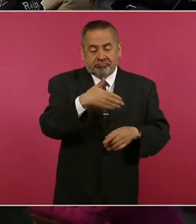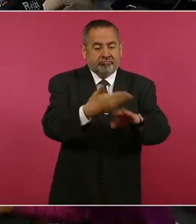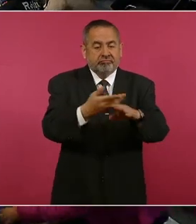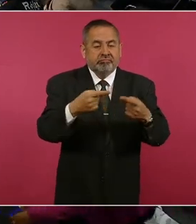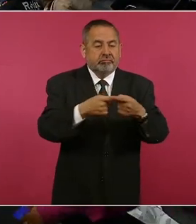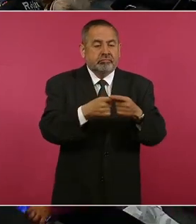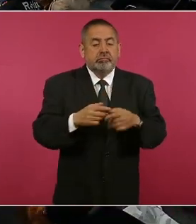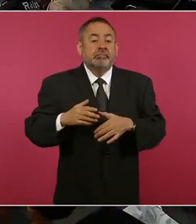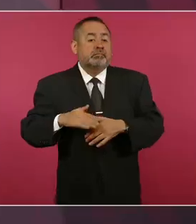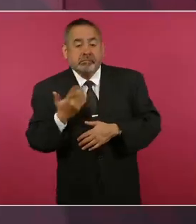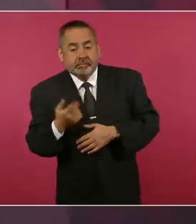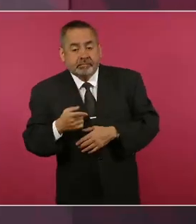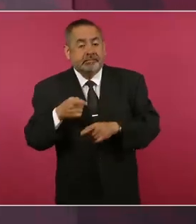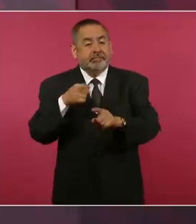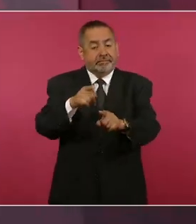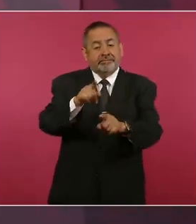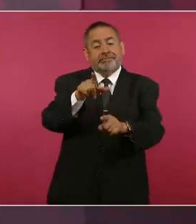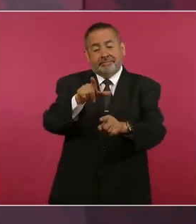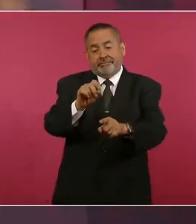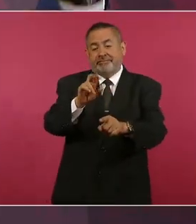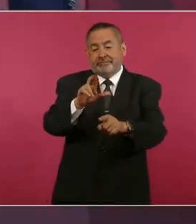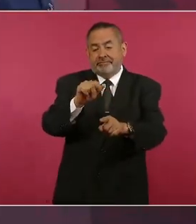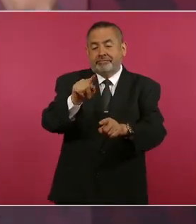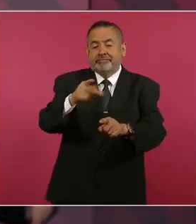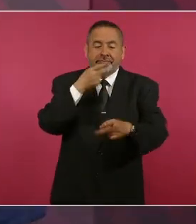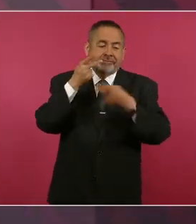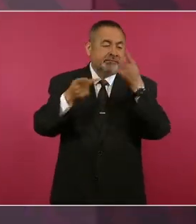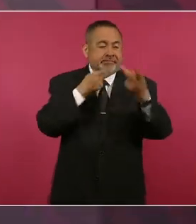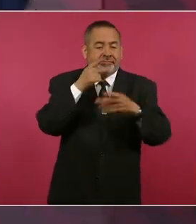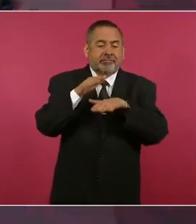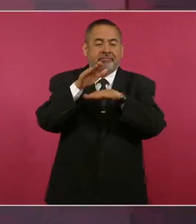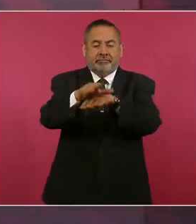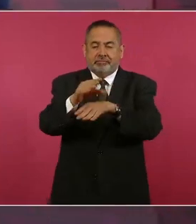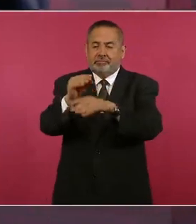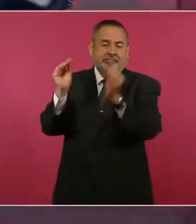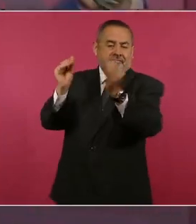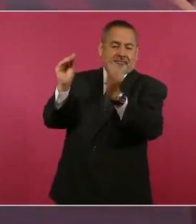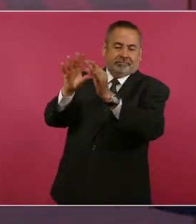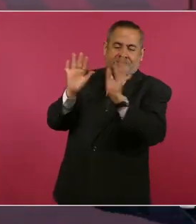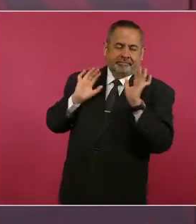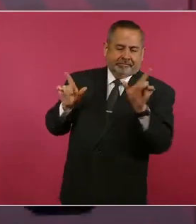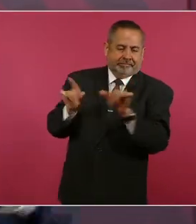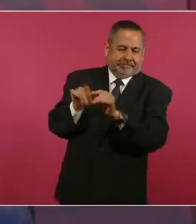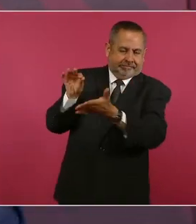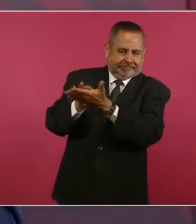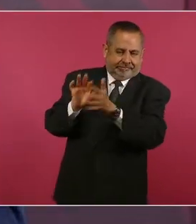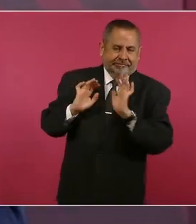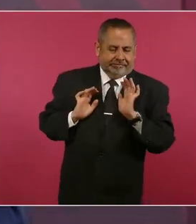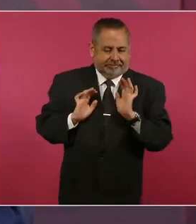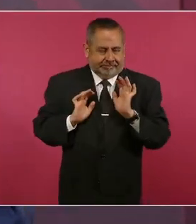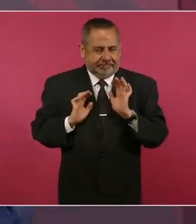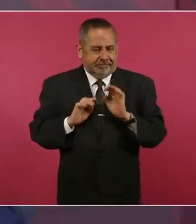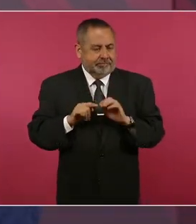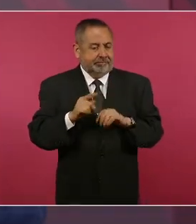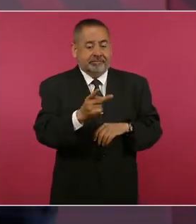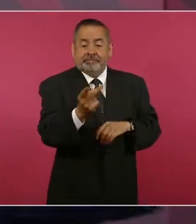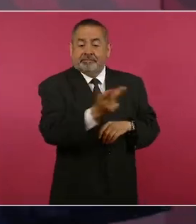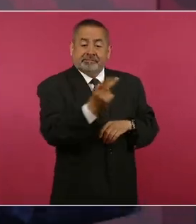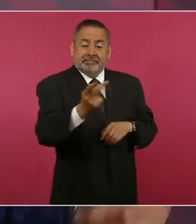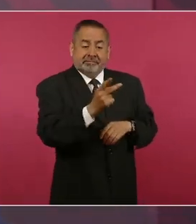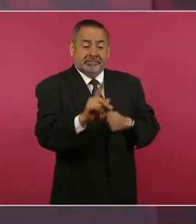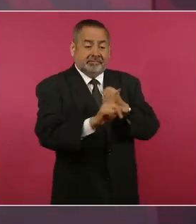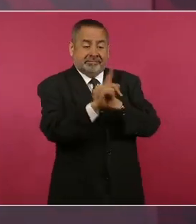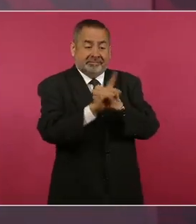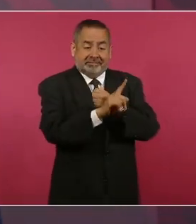por un comentario que hizo sobre el debate, no me voy a meter al detalle, pero le